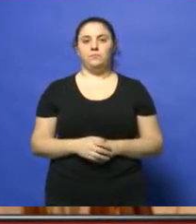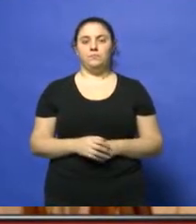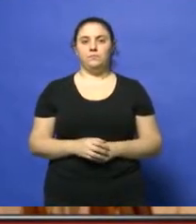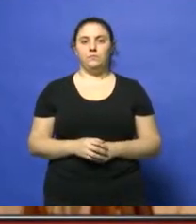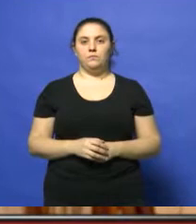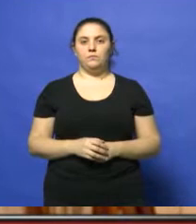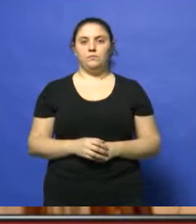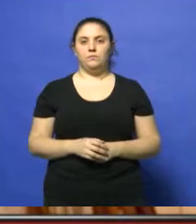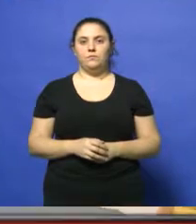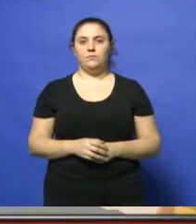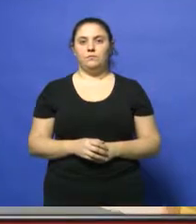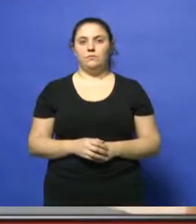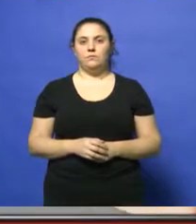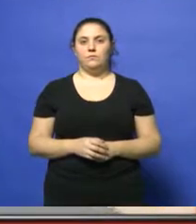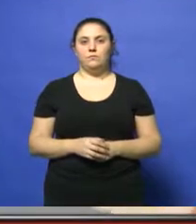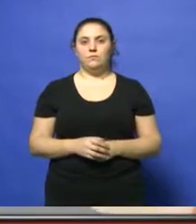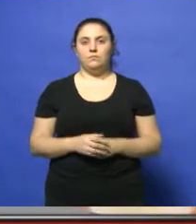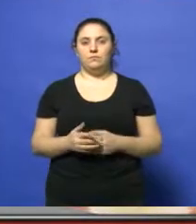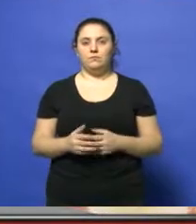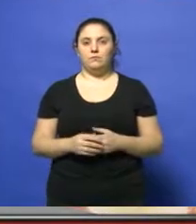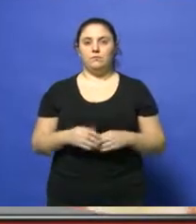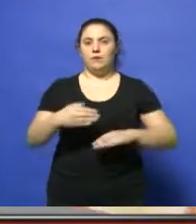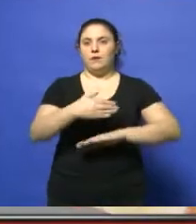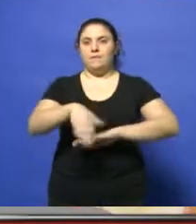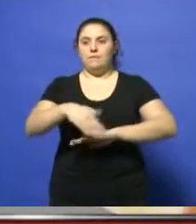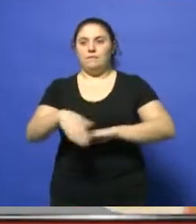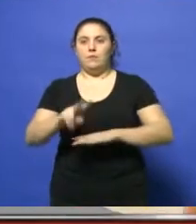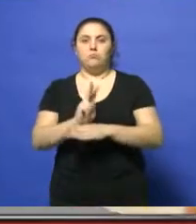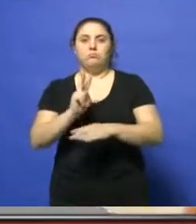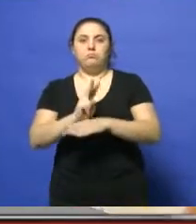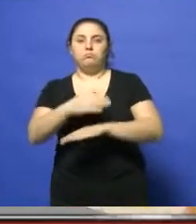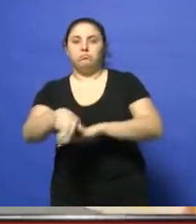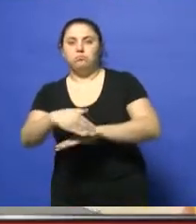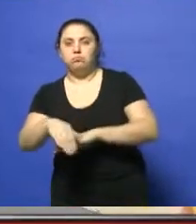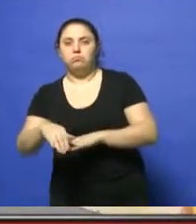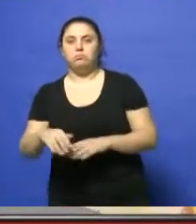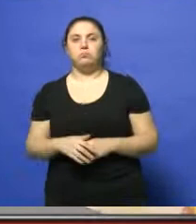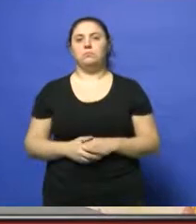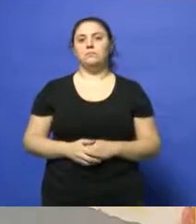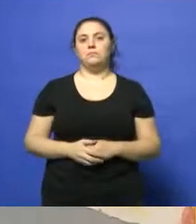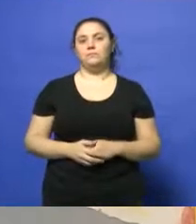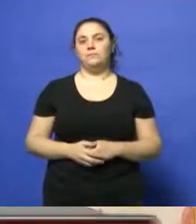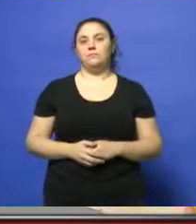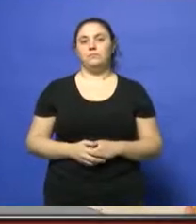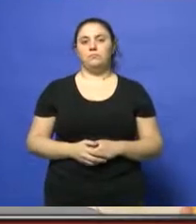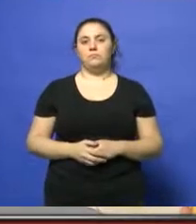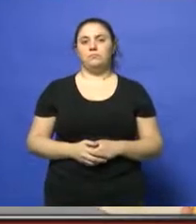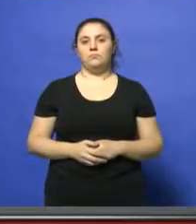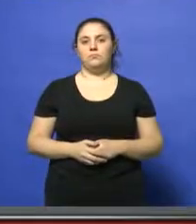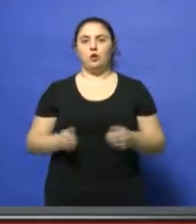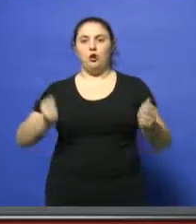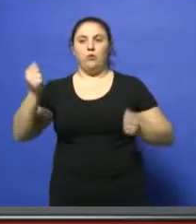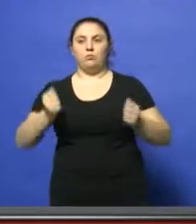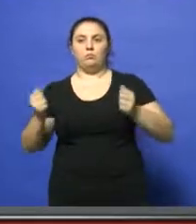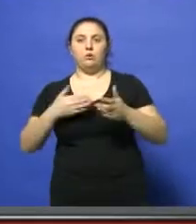uno de los componentes del ordenamiento vial, fundamentalmente en la movilidad de las dársenas, en la liberación de las dársenas para que permita un